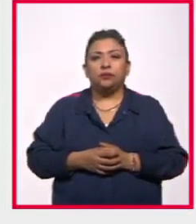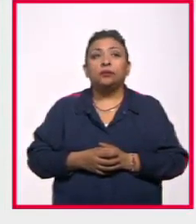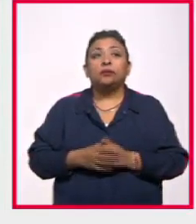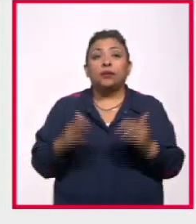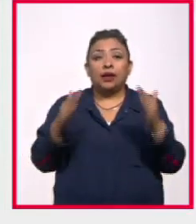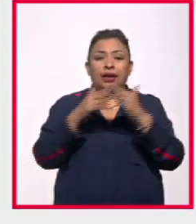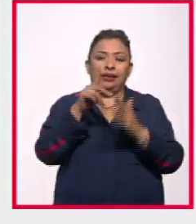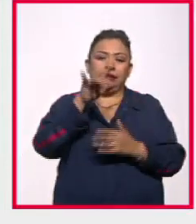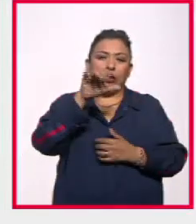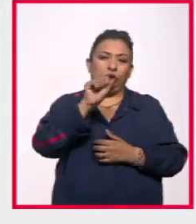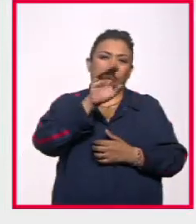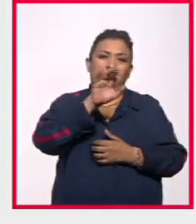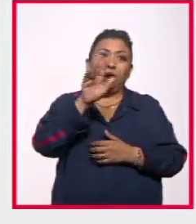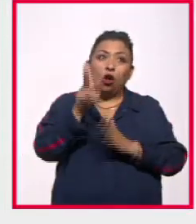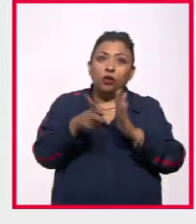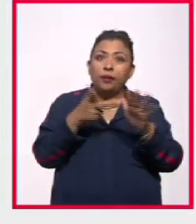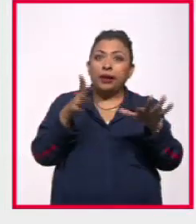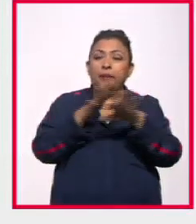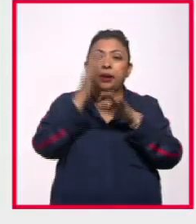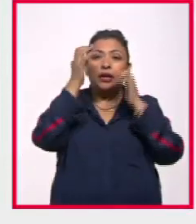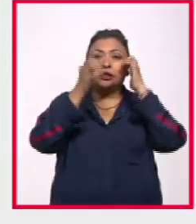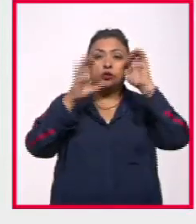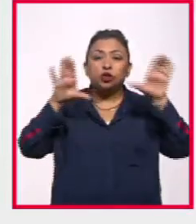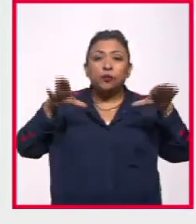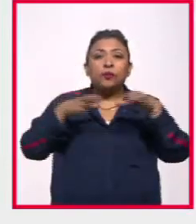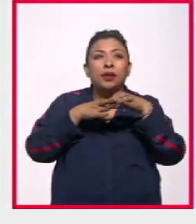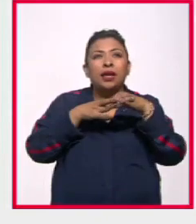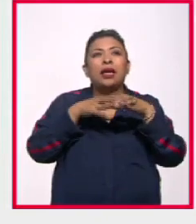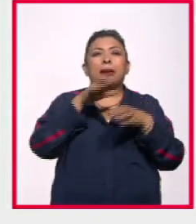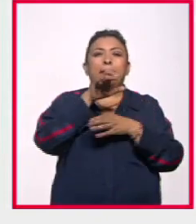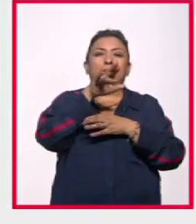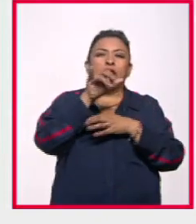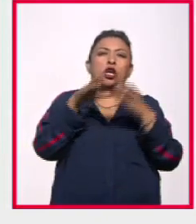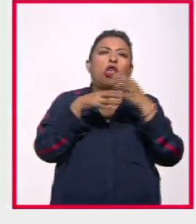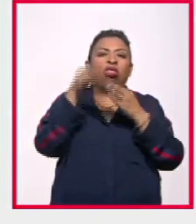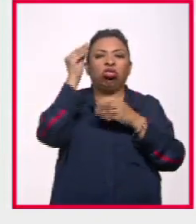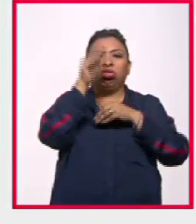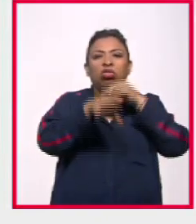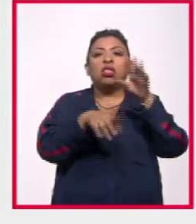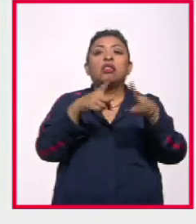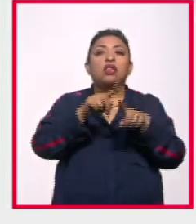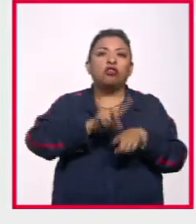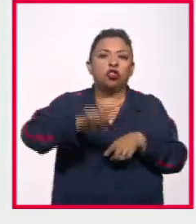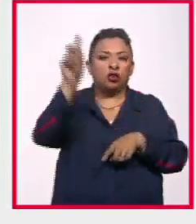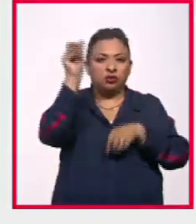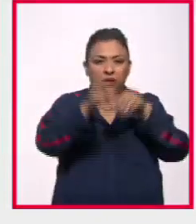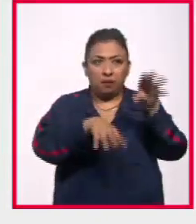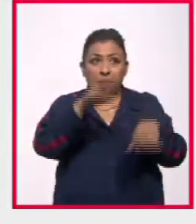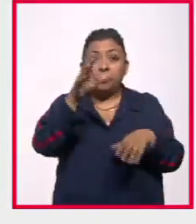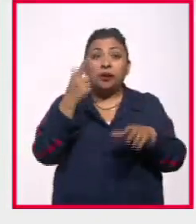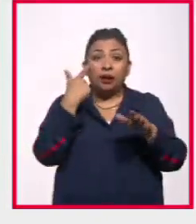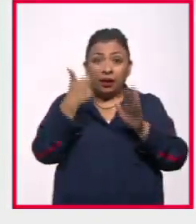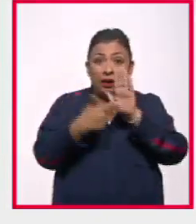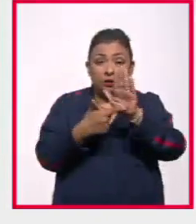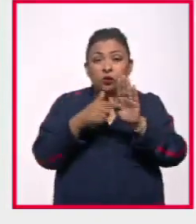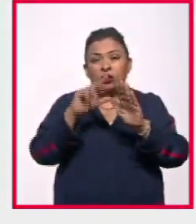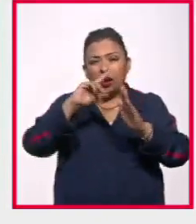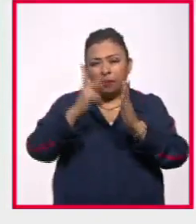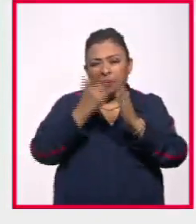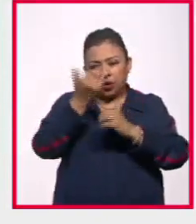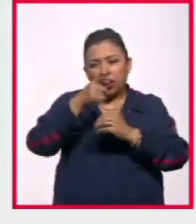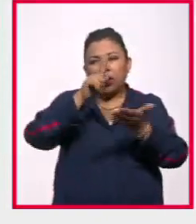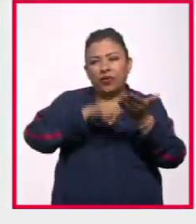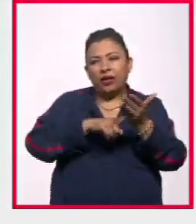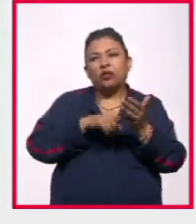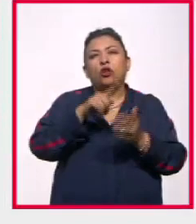La Casa Luis Barragán se reinventa con la exposición colectiva Emisarios de Cosas Abandonadas por los Dioses. La muestra forma parte del proyecto de Estancias